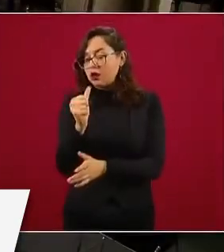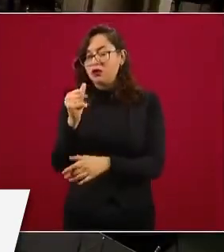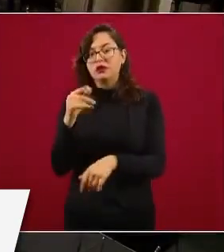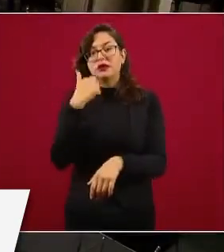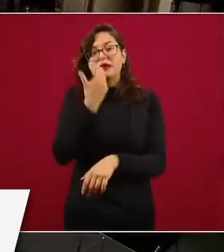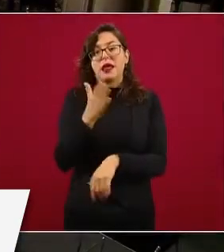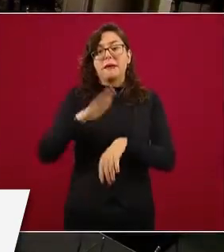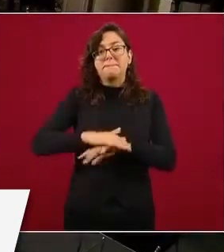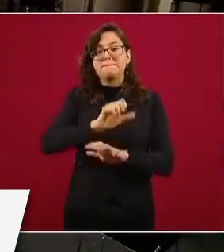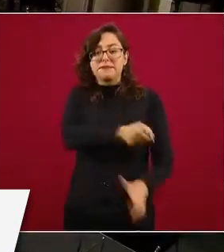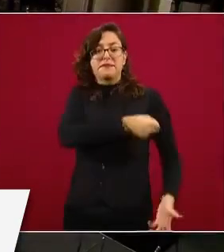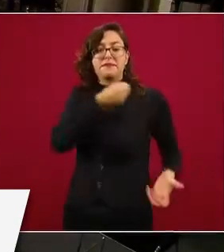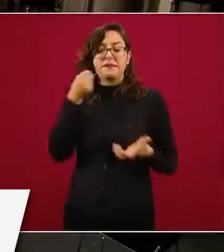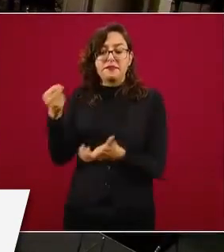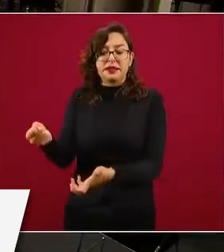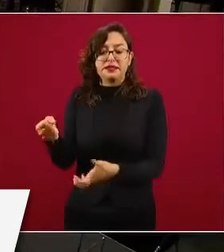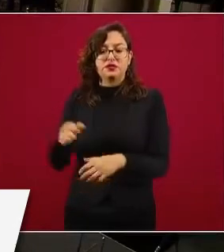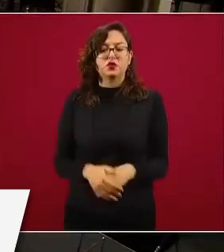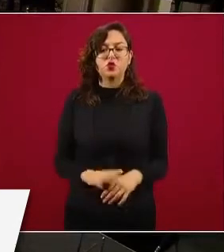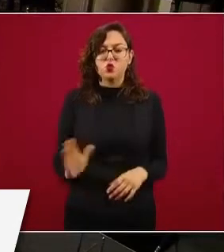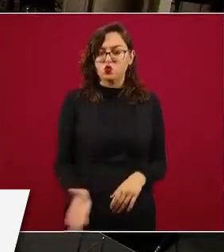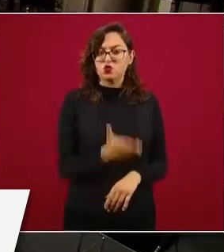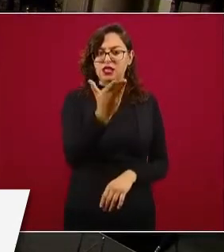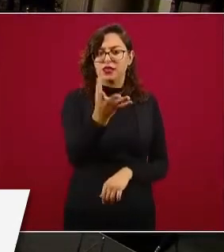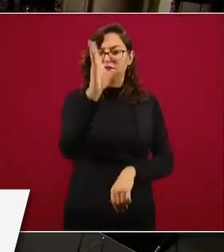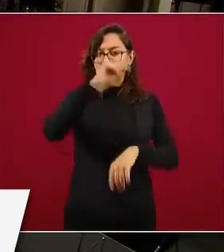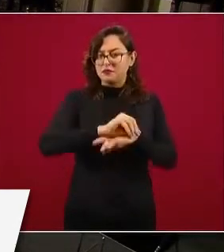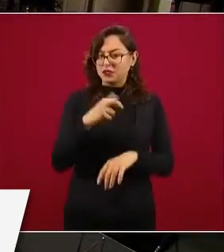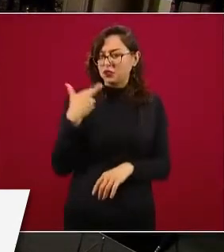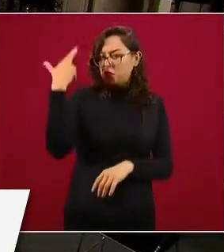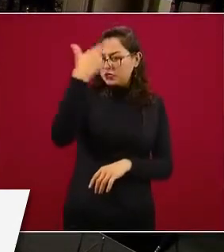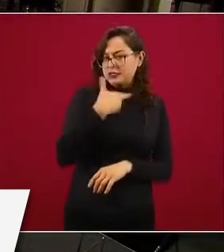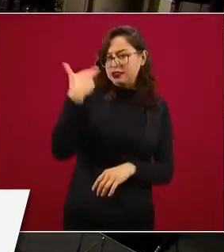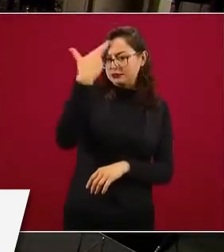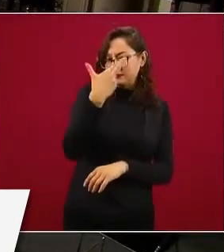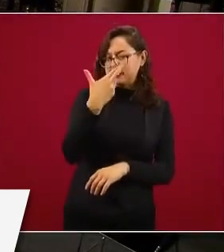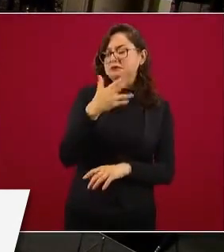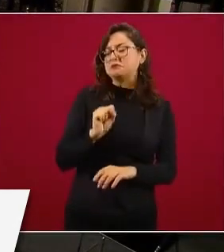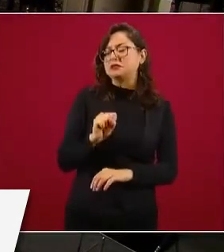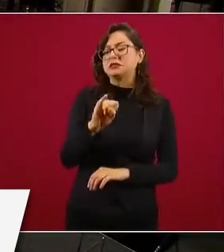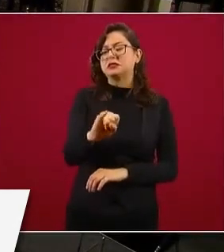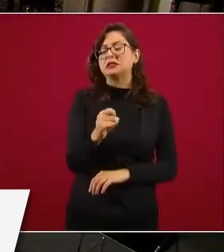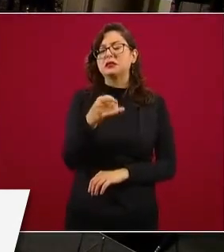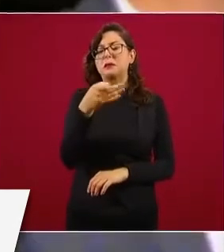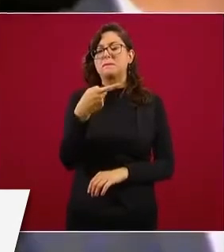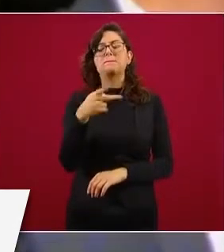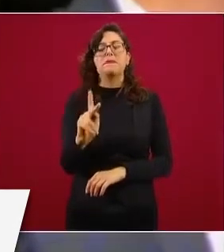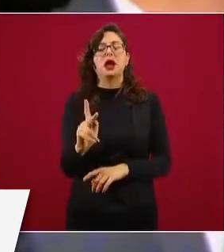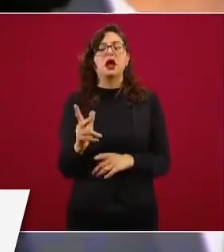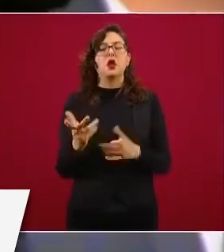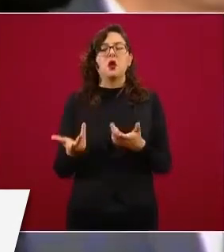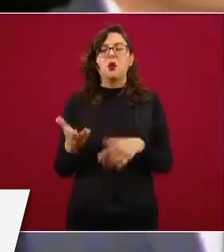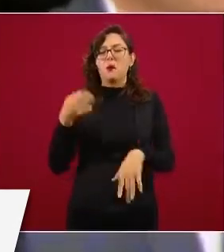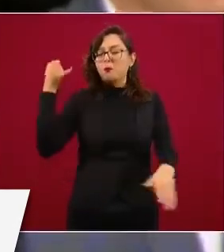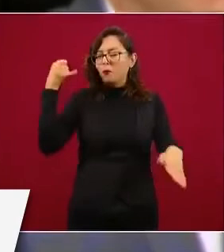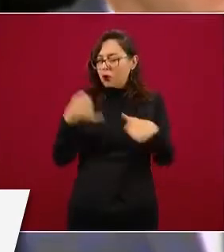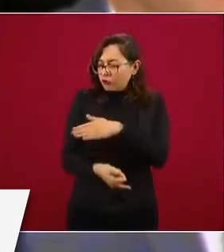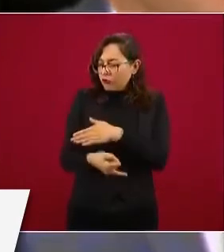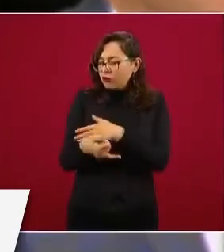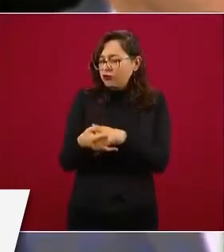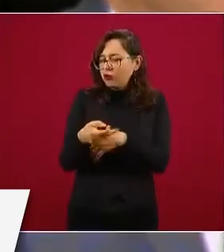Ahora, ¿qué tanto usted accedió a que se revise, pero qué tanto margen de maniobra hay para que esto ocurra?